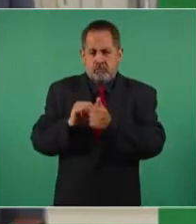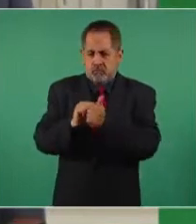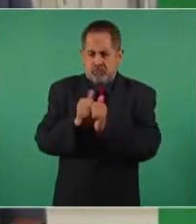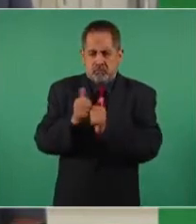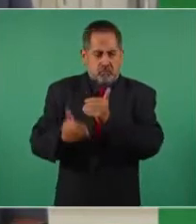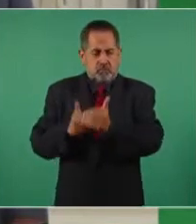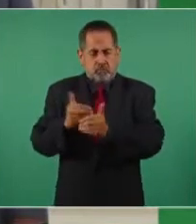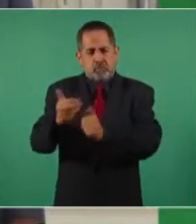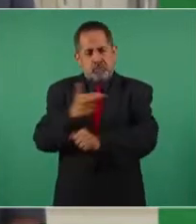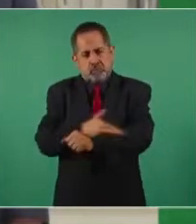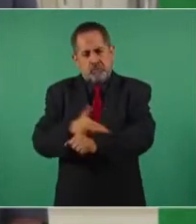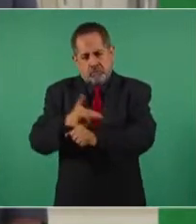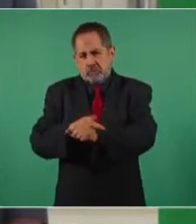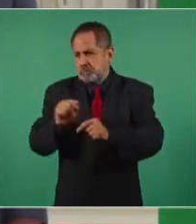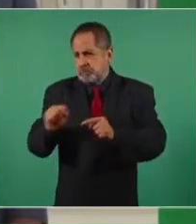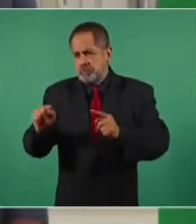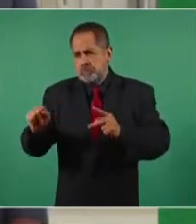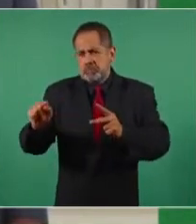aleatoria